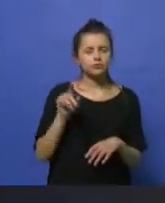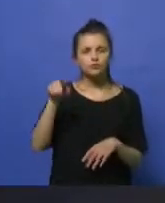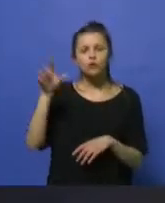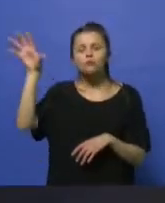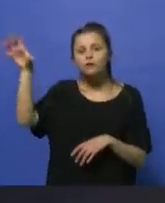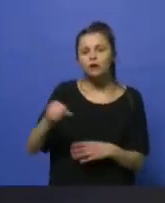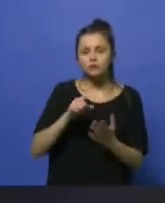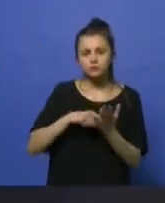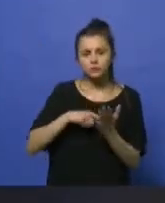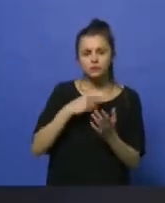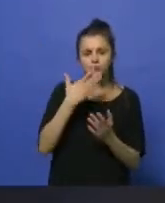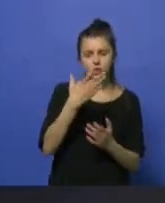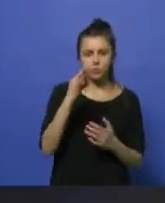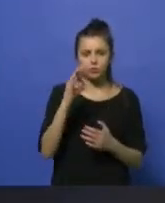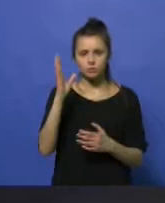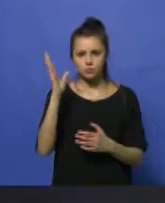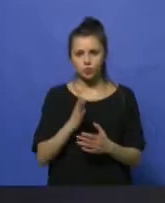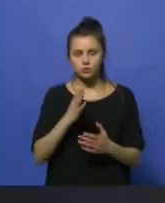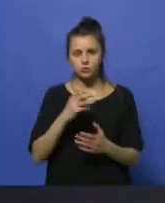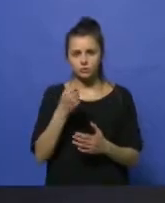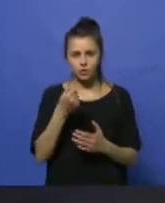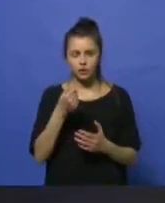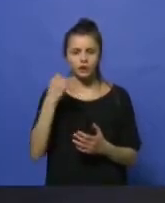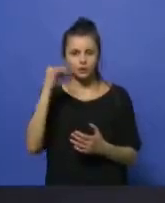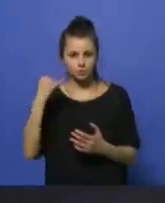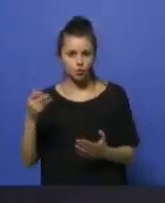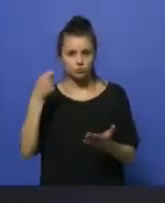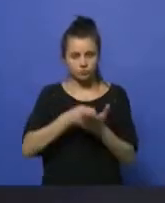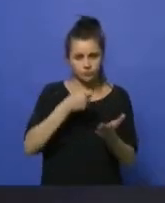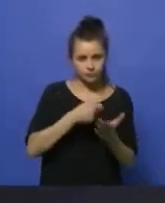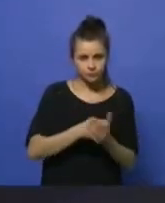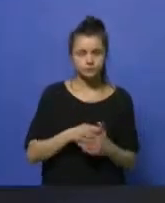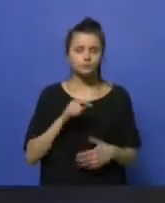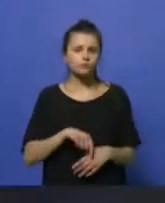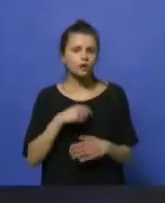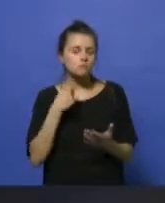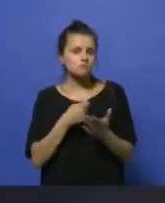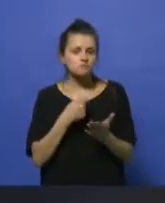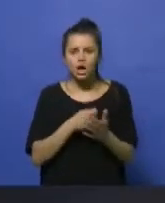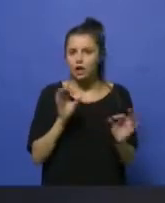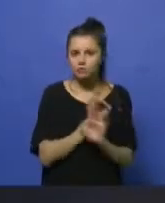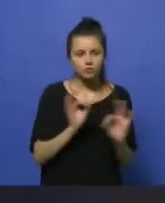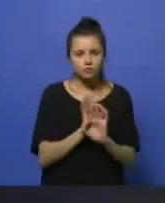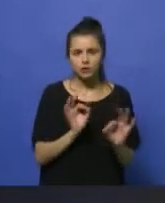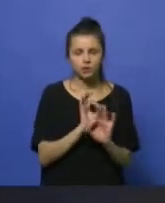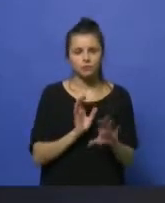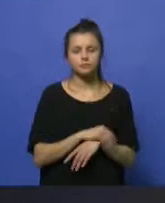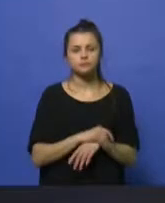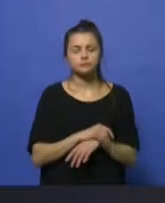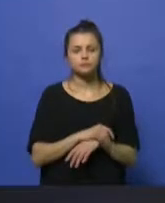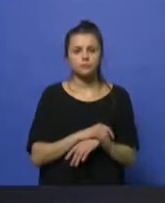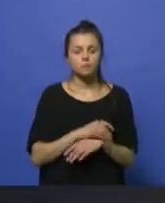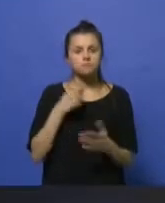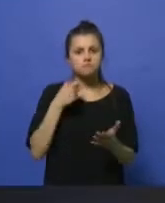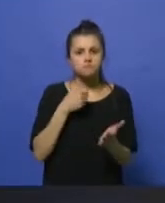tenías que pagar el 50% del valor en impuestos. Claro, exacto. Ahora no paga nada, directamente cortaron eso. No se paga más nada. Solamente se va a